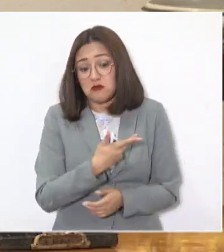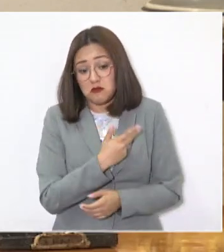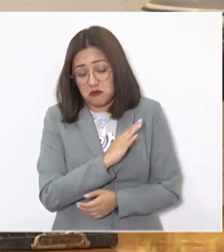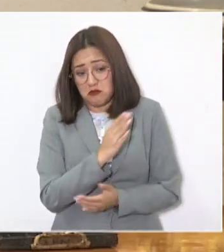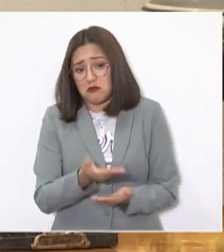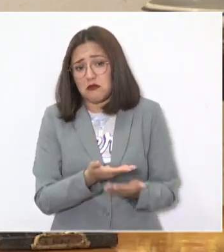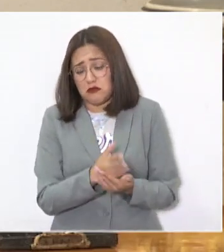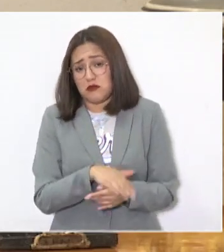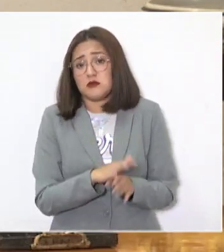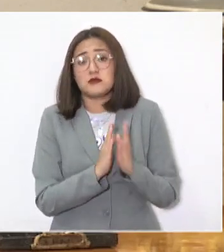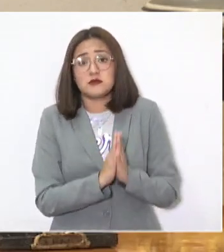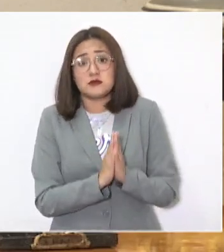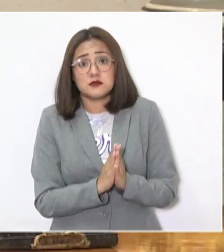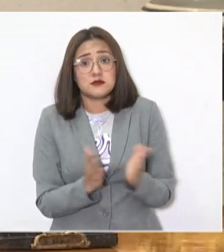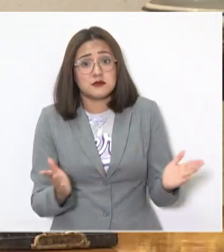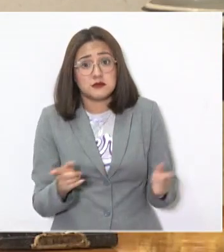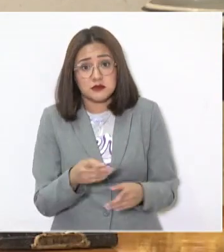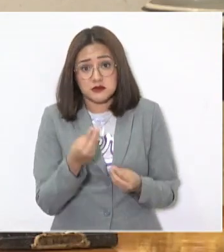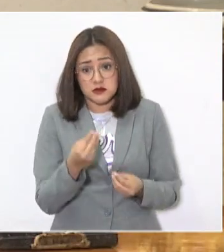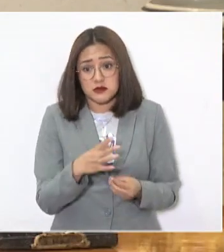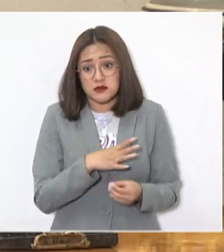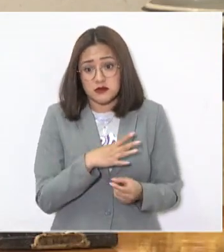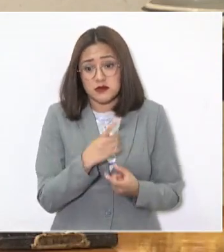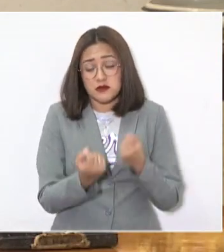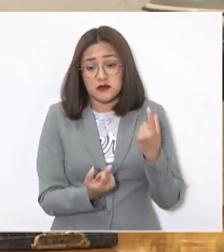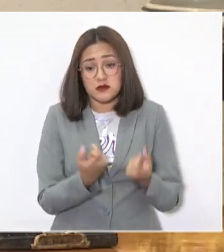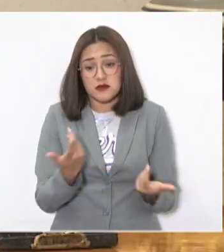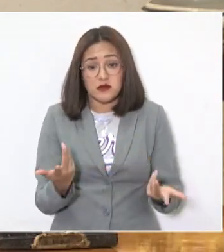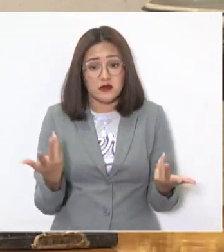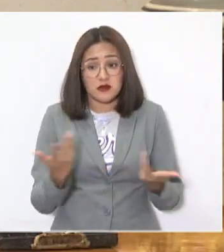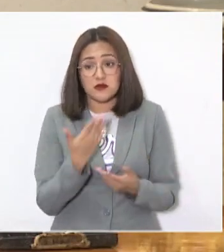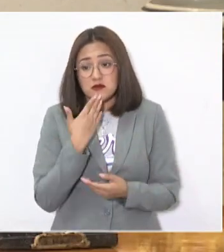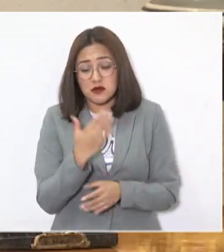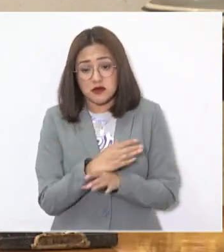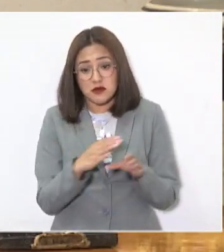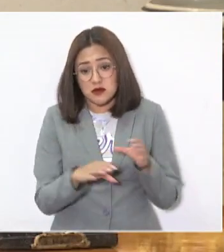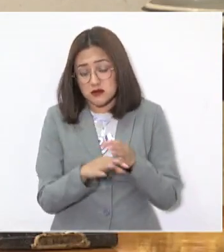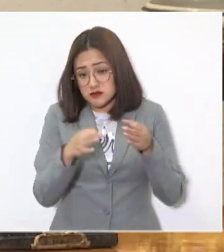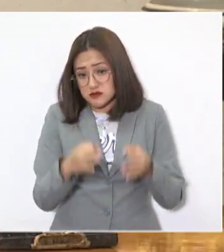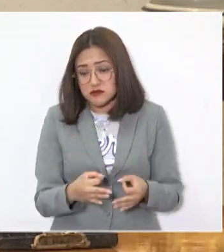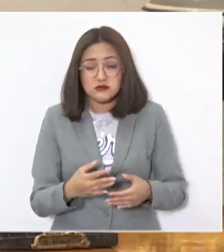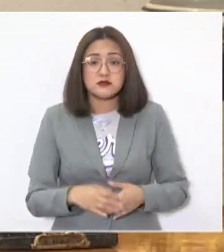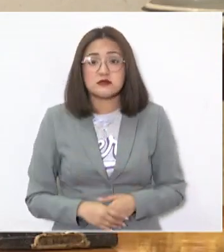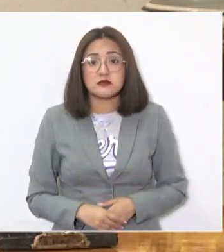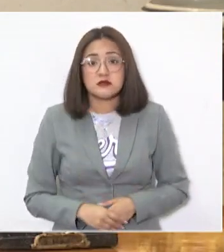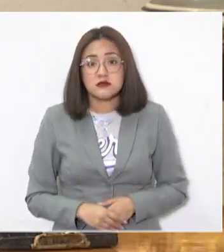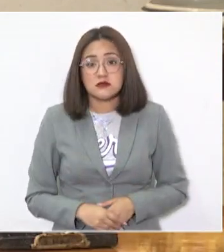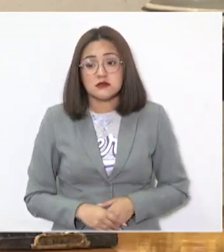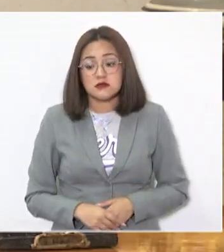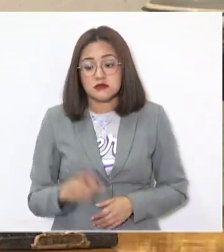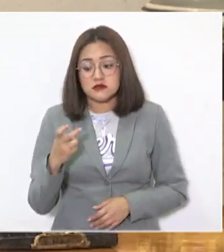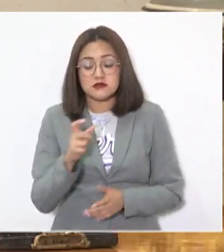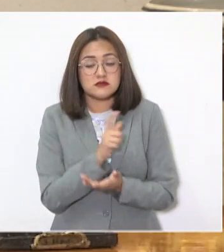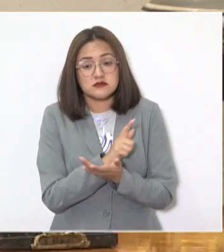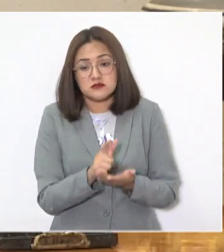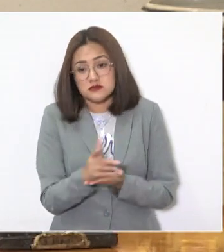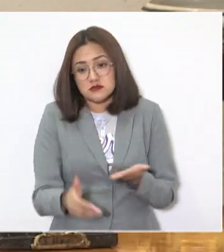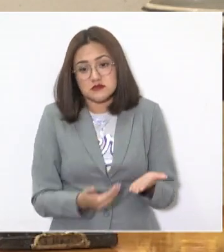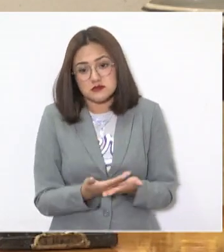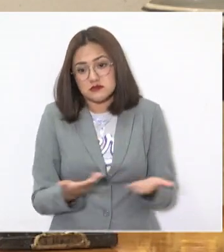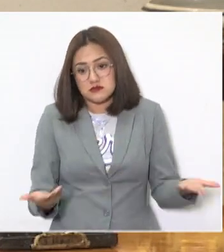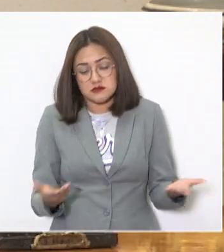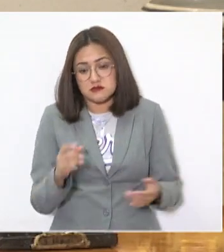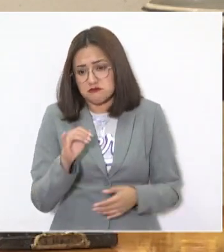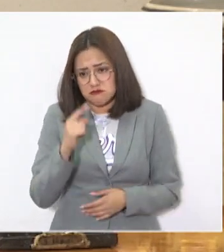pido, porque hay muchas referencias de que no está haciendo las cosas correctamente, ni limpiamente. ¿Sí?